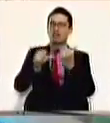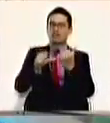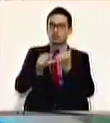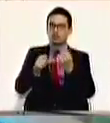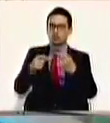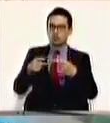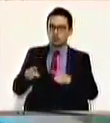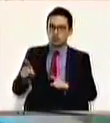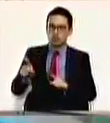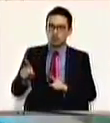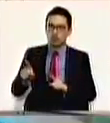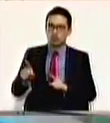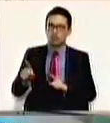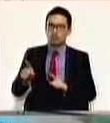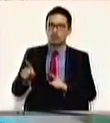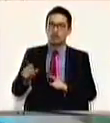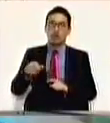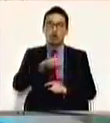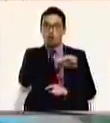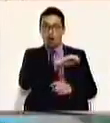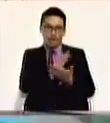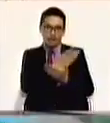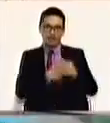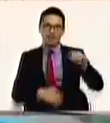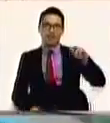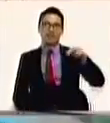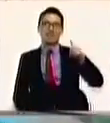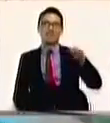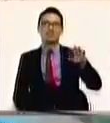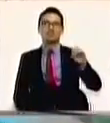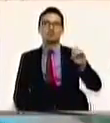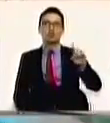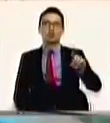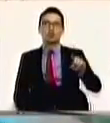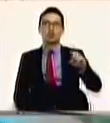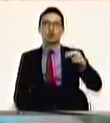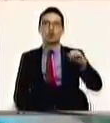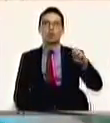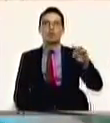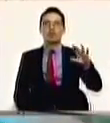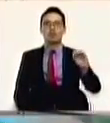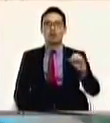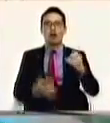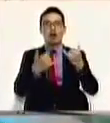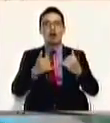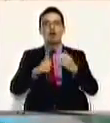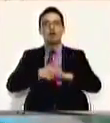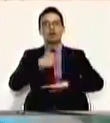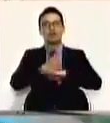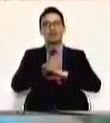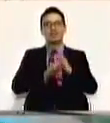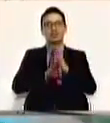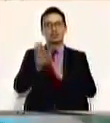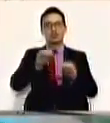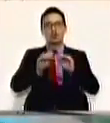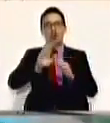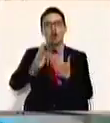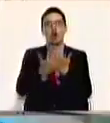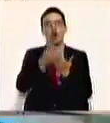Digo, aparte de Néstor Humberto, aparte de otro hombre que funge ahora como director del desarrollo del documento COMPES